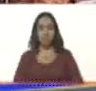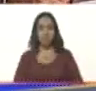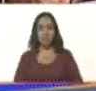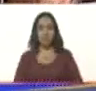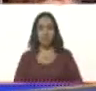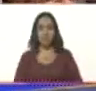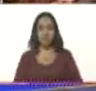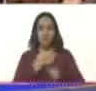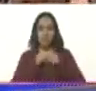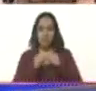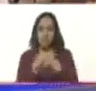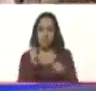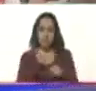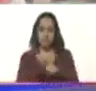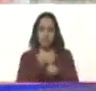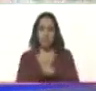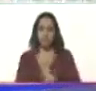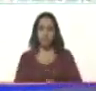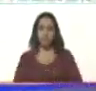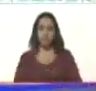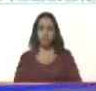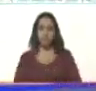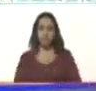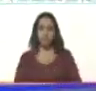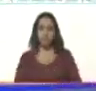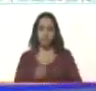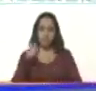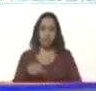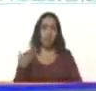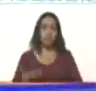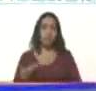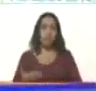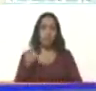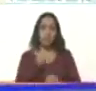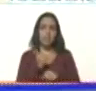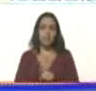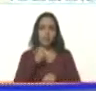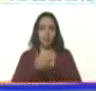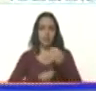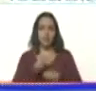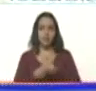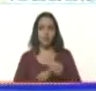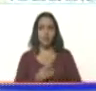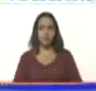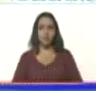Vamos a seguir trabajando, ¿vale? Aquí lo importante es el trabajo que nosotros hagamos.